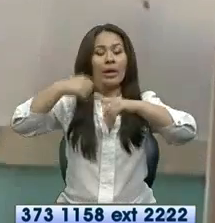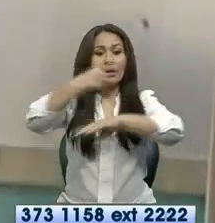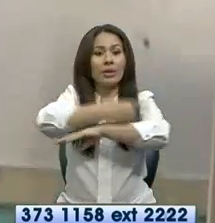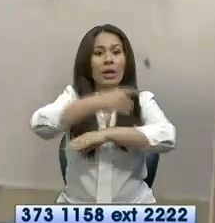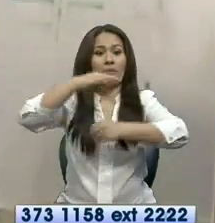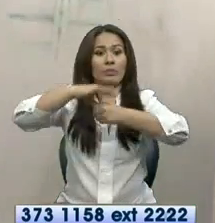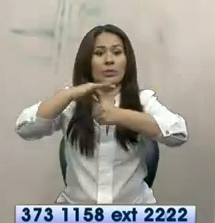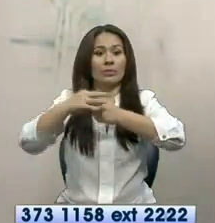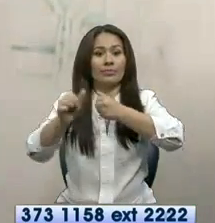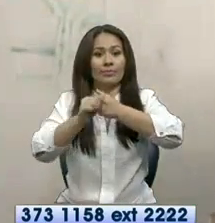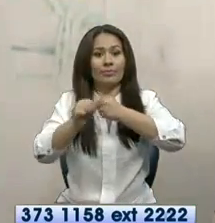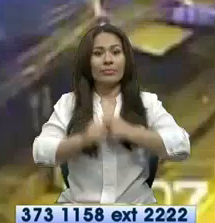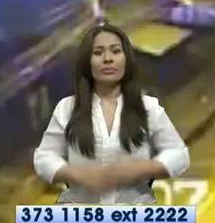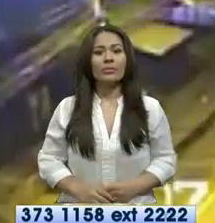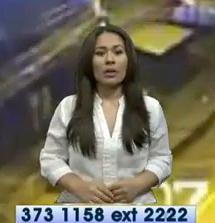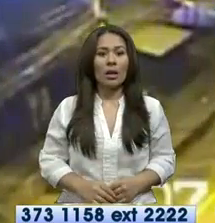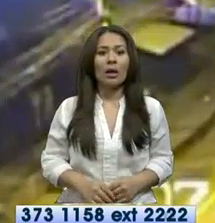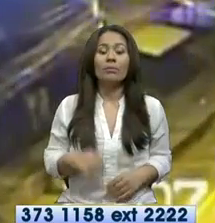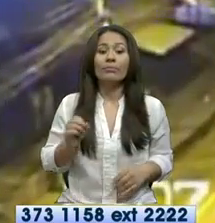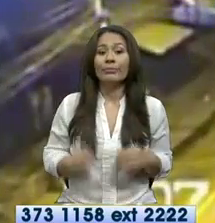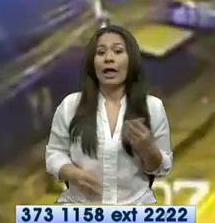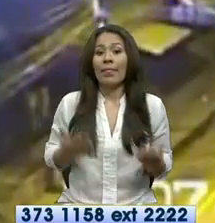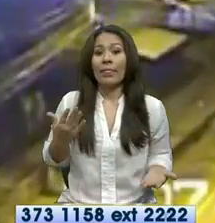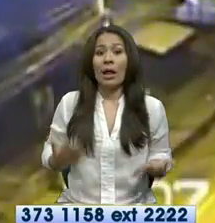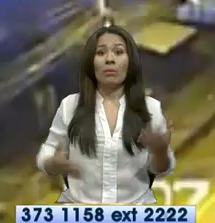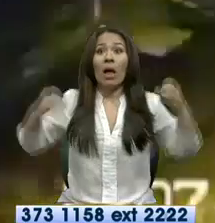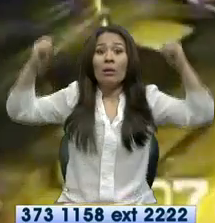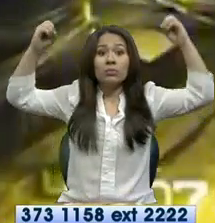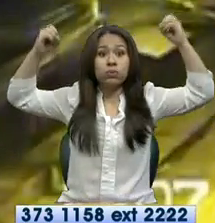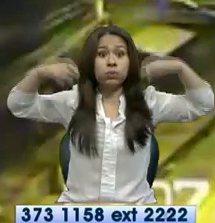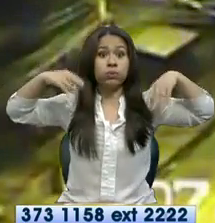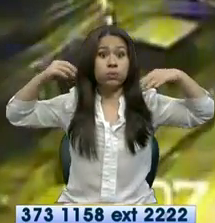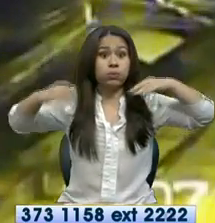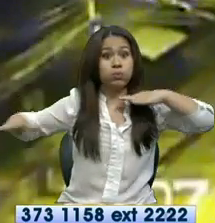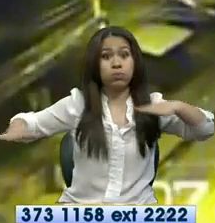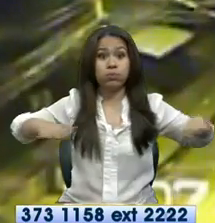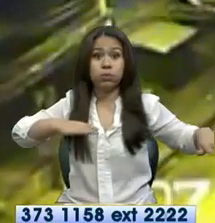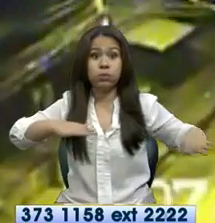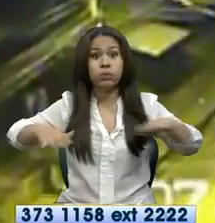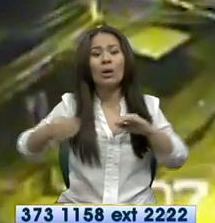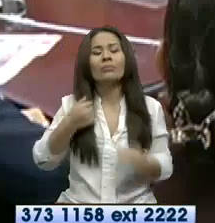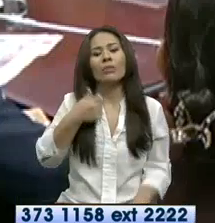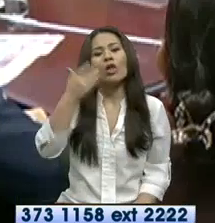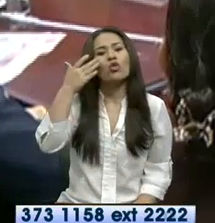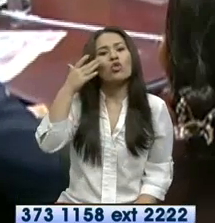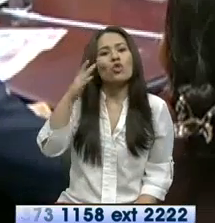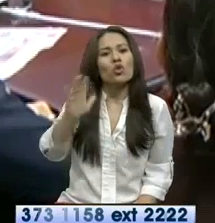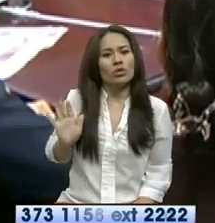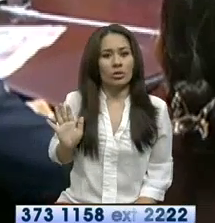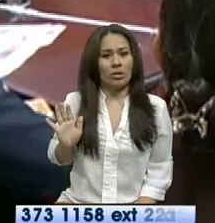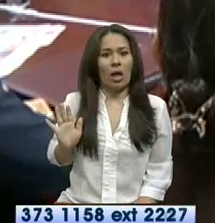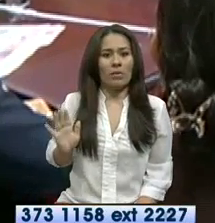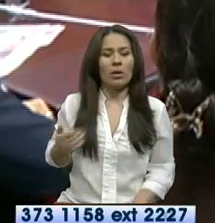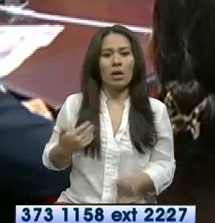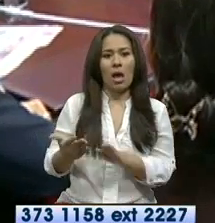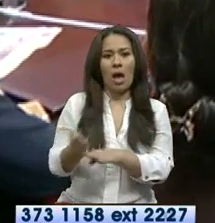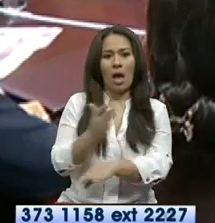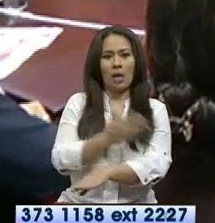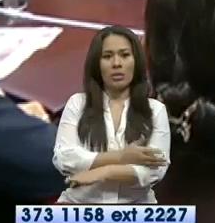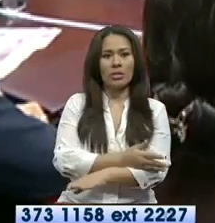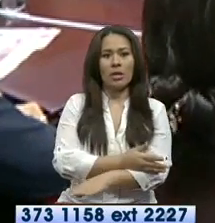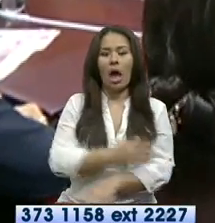o en la víspera se podría presentar un fenómeno natural. Dijeron que a 60 días del proceso no hay